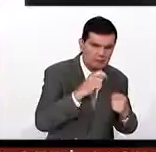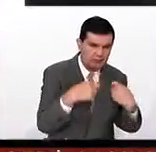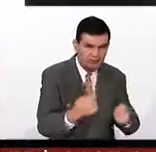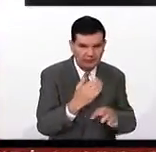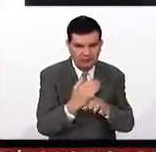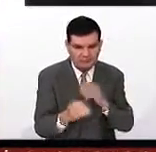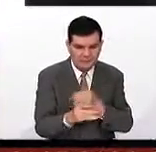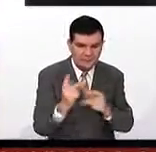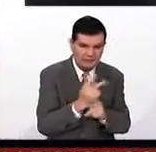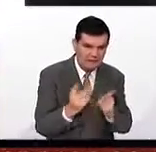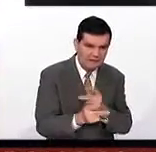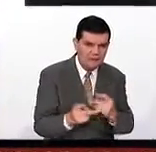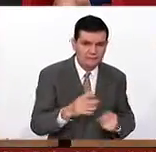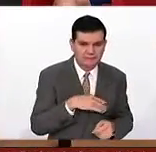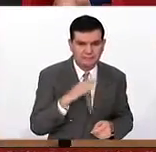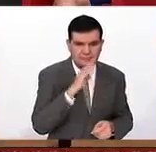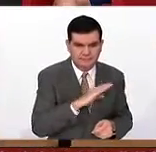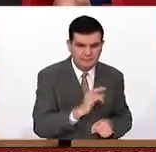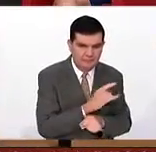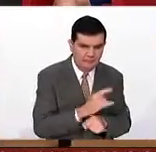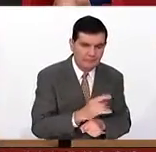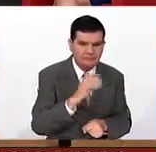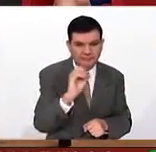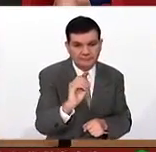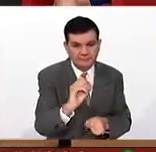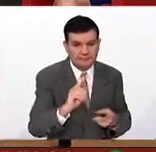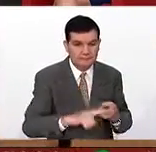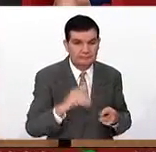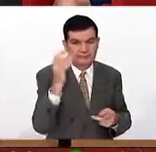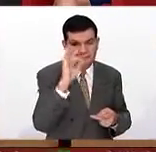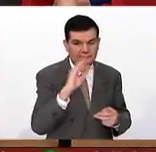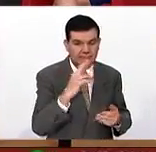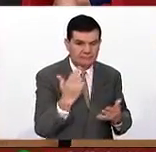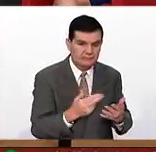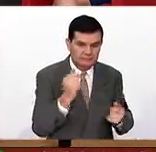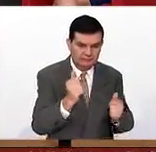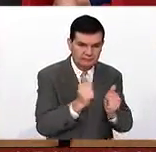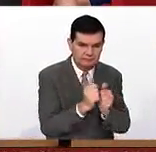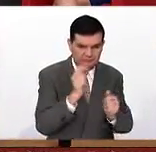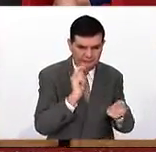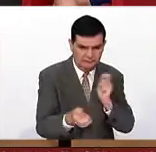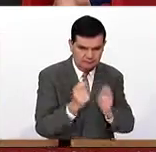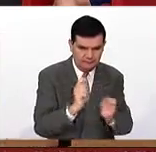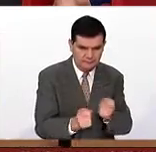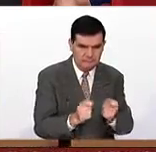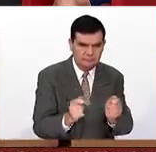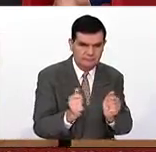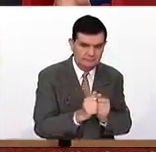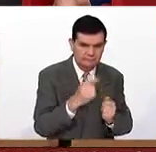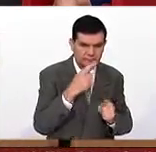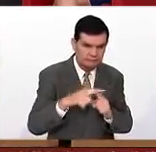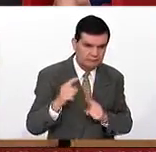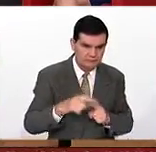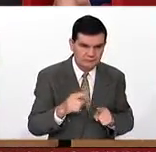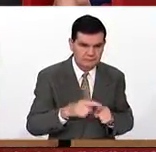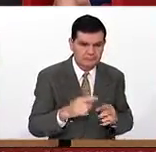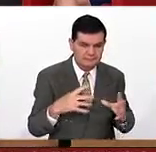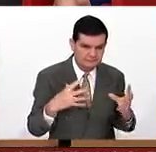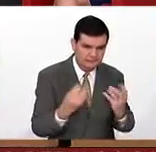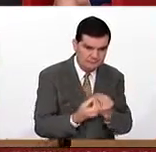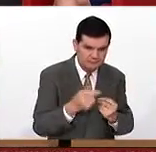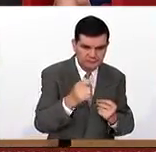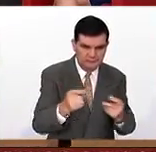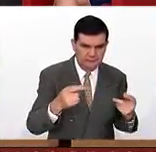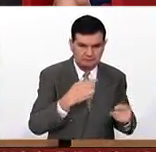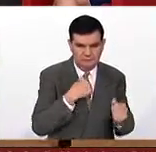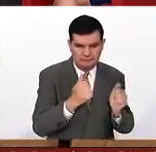que no haya estado en buen estado o bien para recibir la asesoría al recibir asesoría juntarse